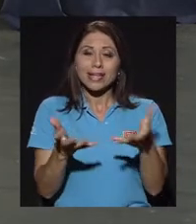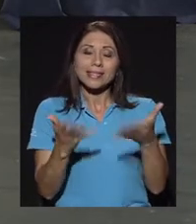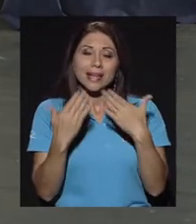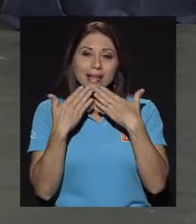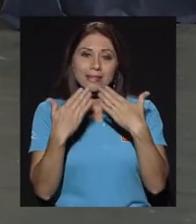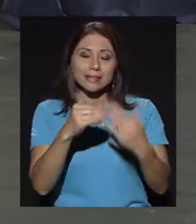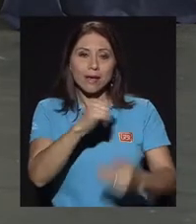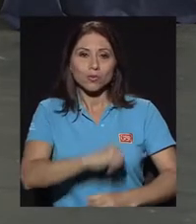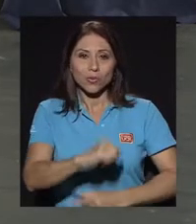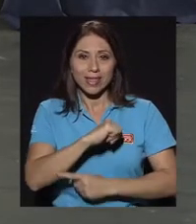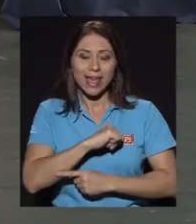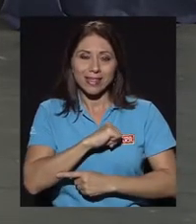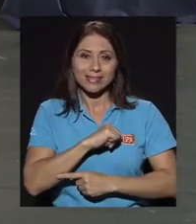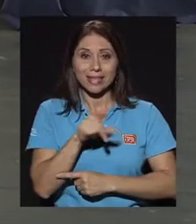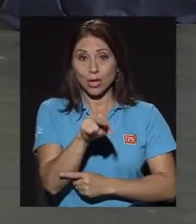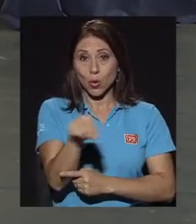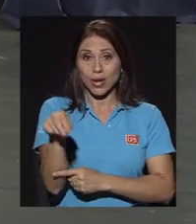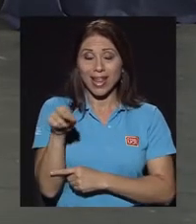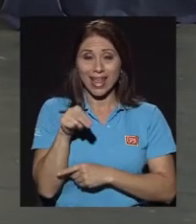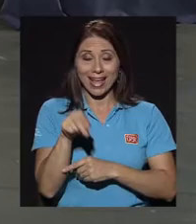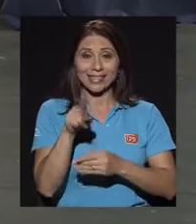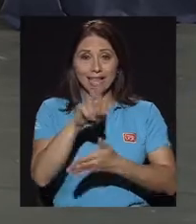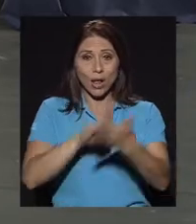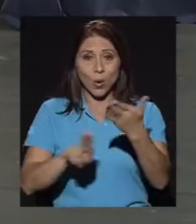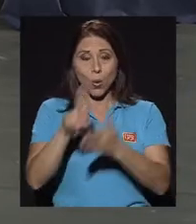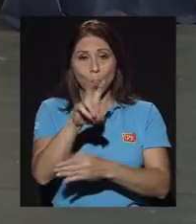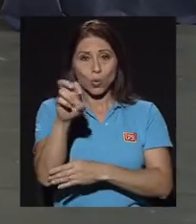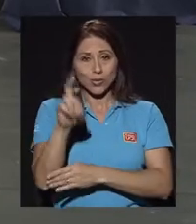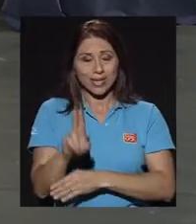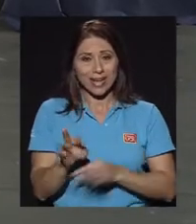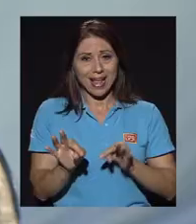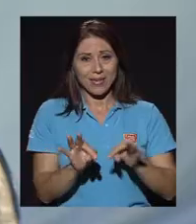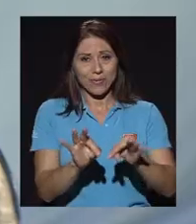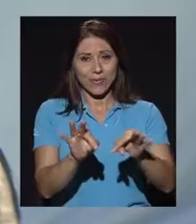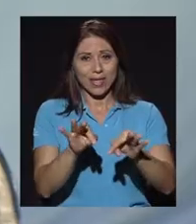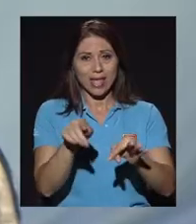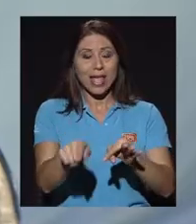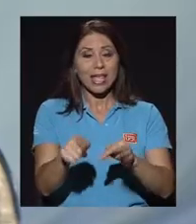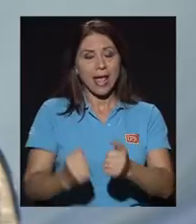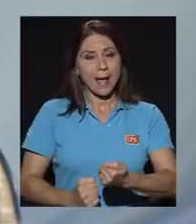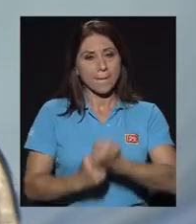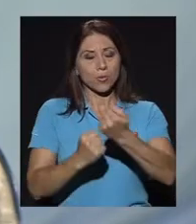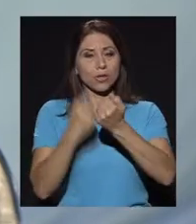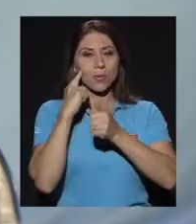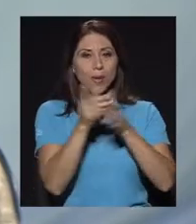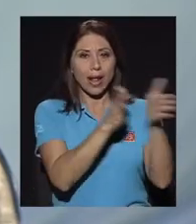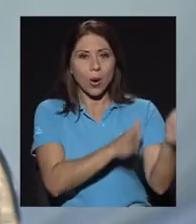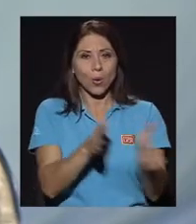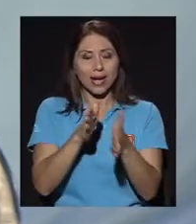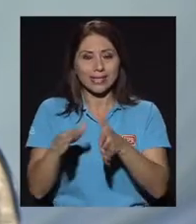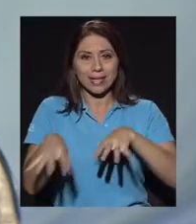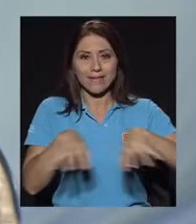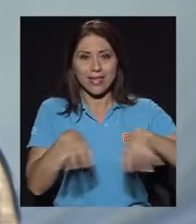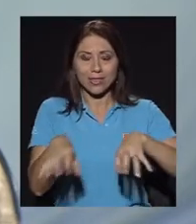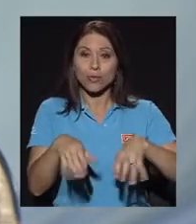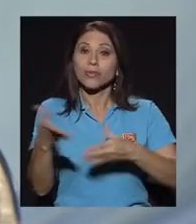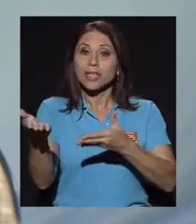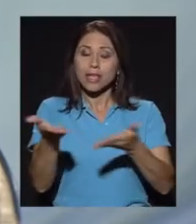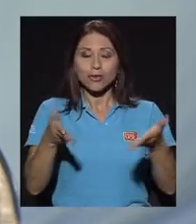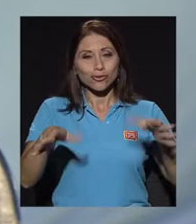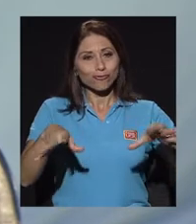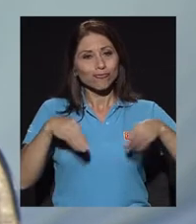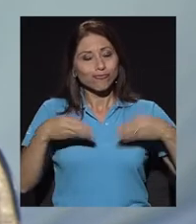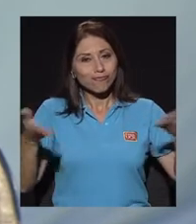instancia, quisiera agradecer a las autoridades y colegas de la sede del Atlántico que nos han apoyado en la organización de este evento y nos brindan